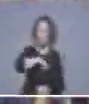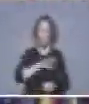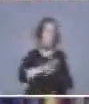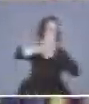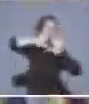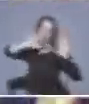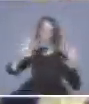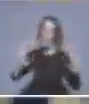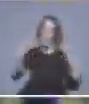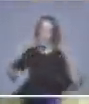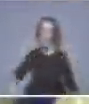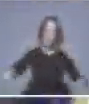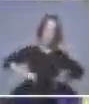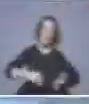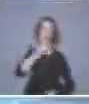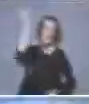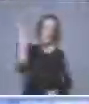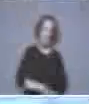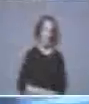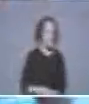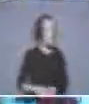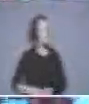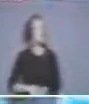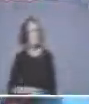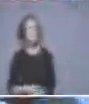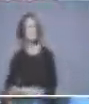que eres un cuerpo sin vergüenza.